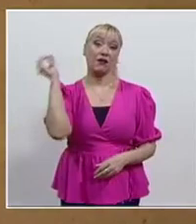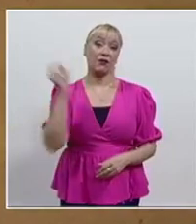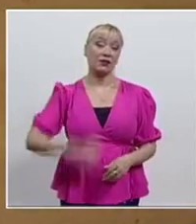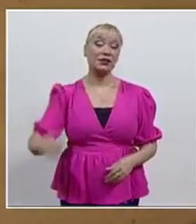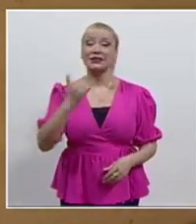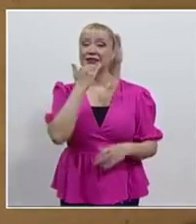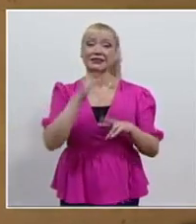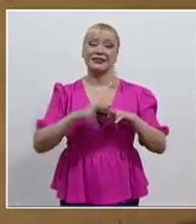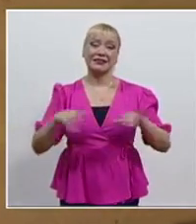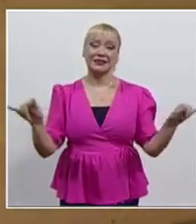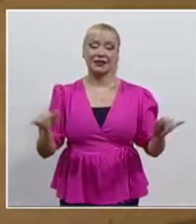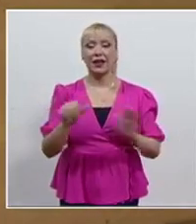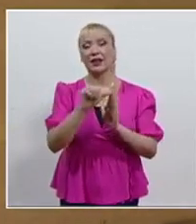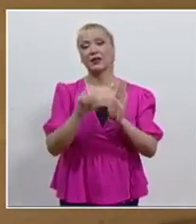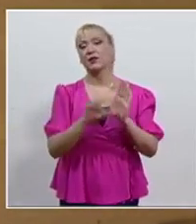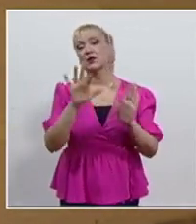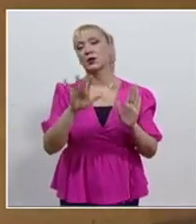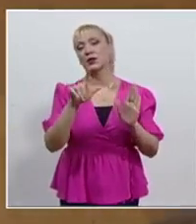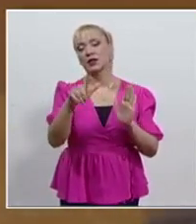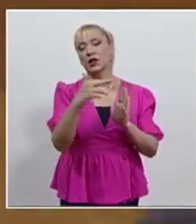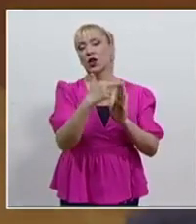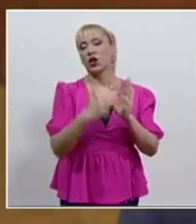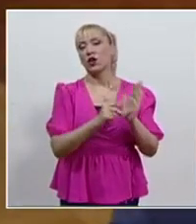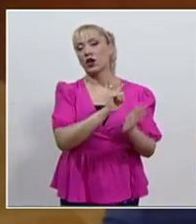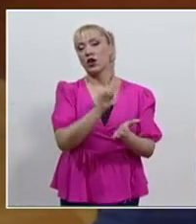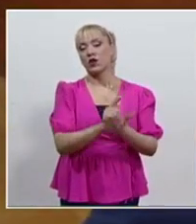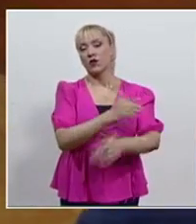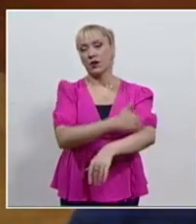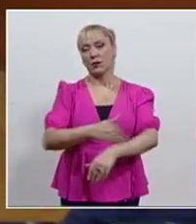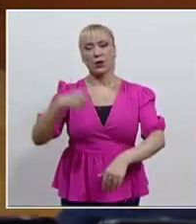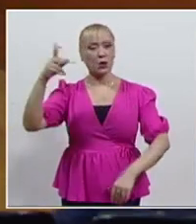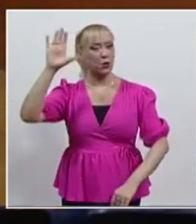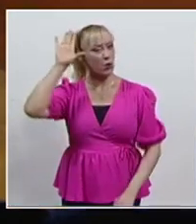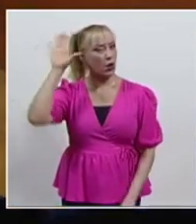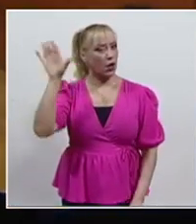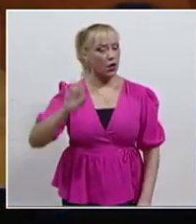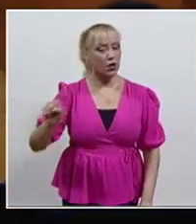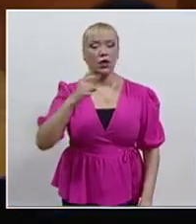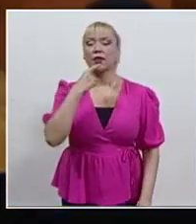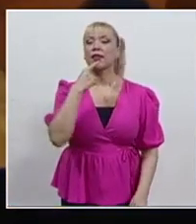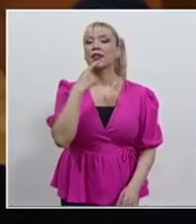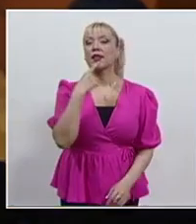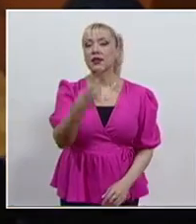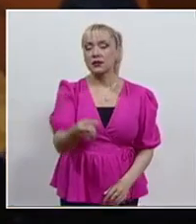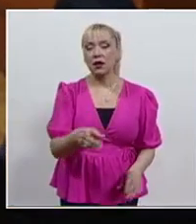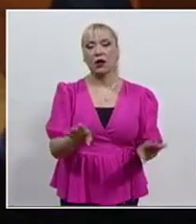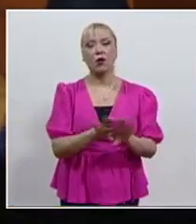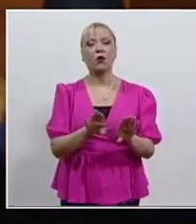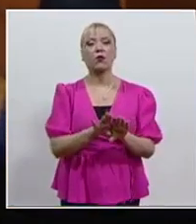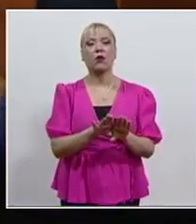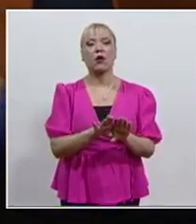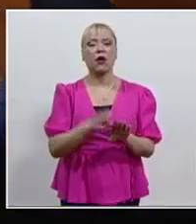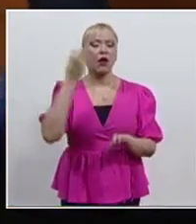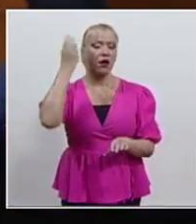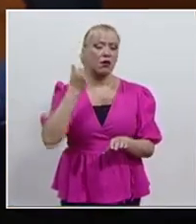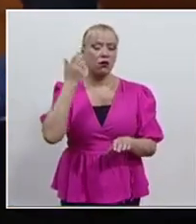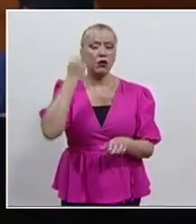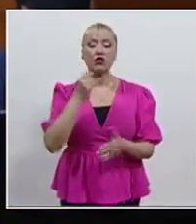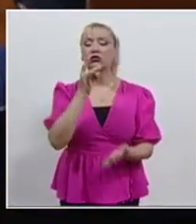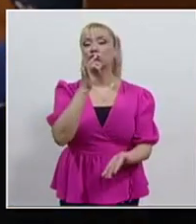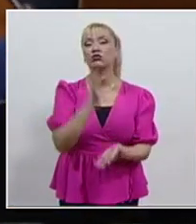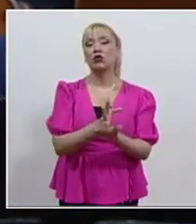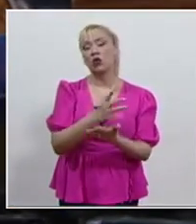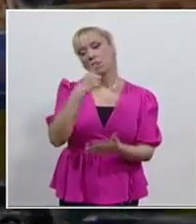en el artículo 57 del Código Familiar para el Estado de Morelos, que precisa que la imprescriptibilidad de los alimentos únicamente